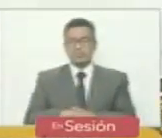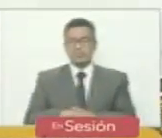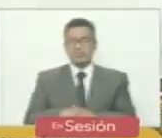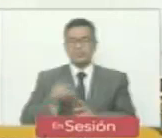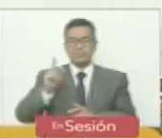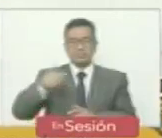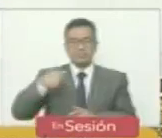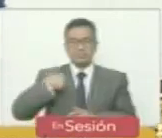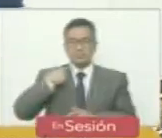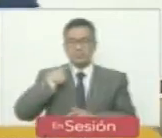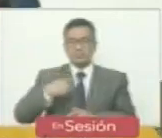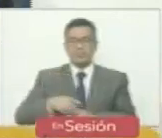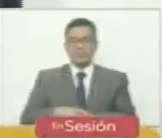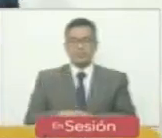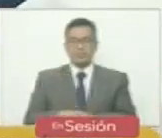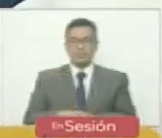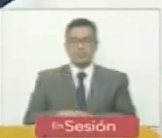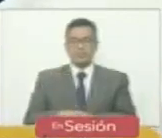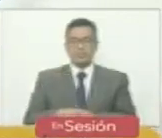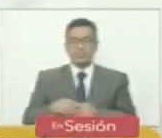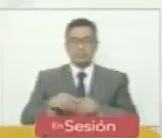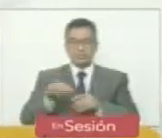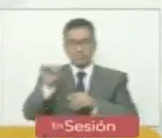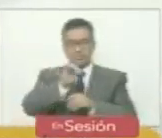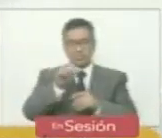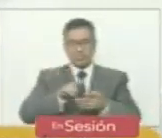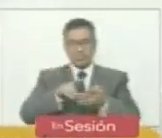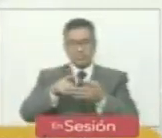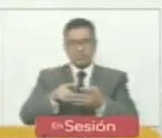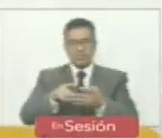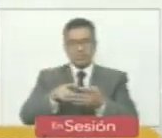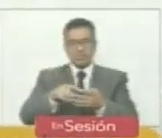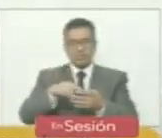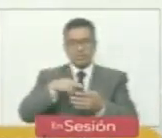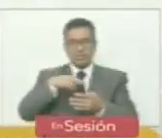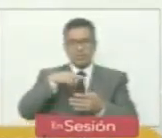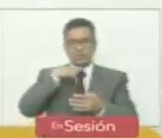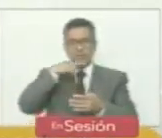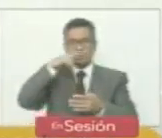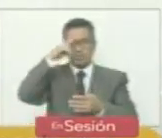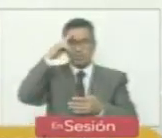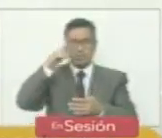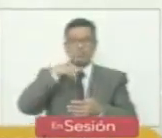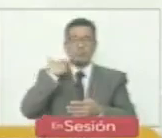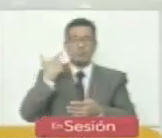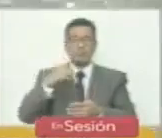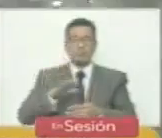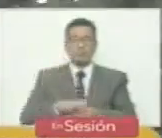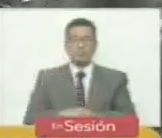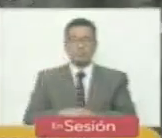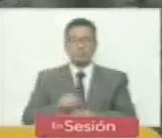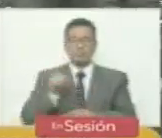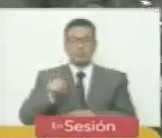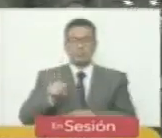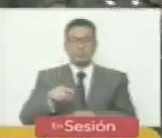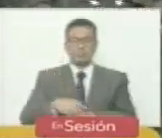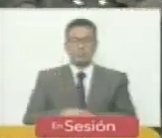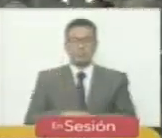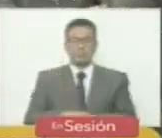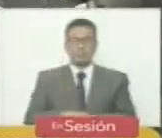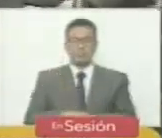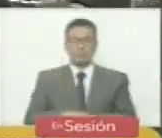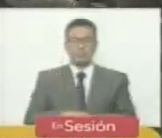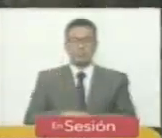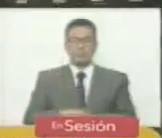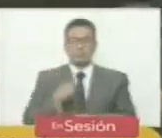También le quitaron el carnet de piloto de su padre fallecido. Y eso es legal.